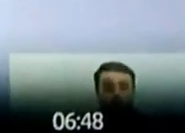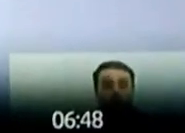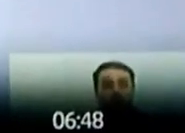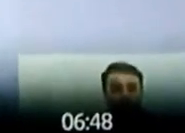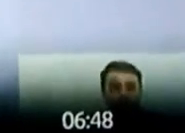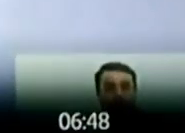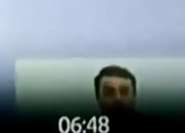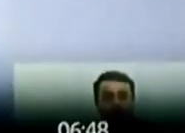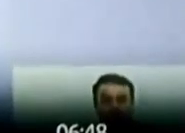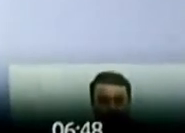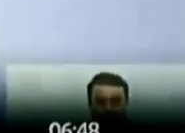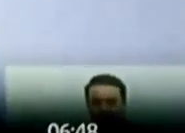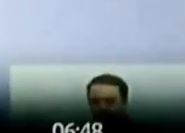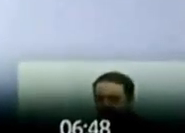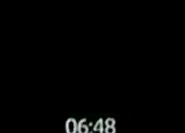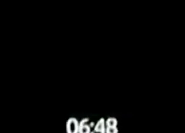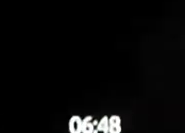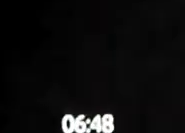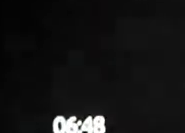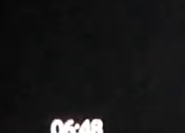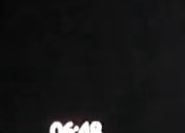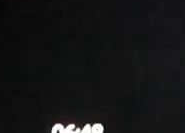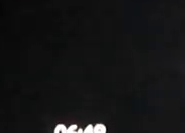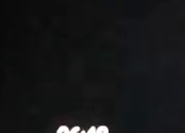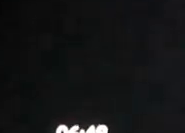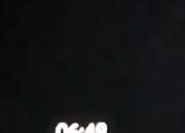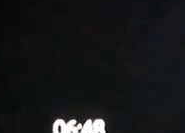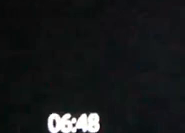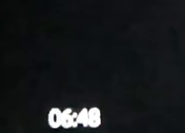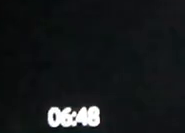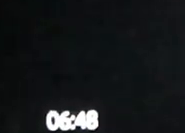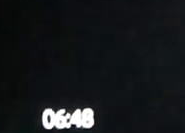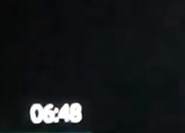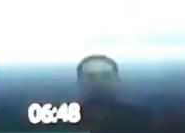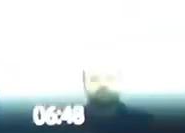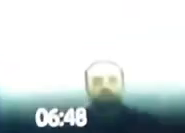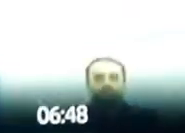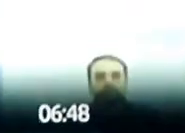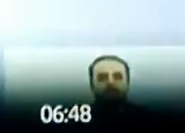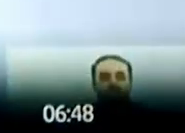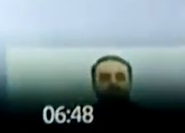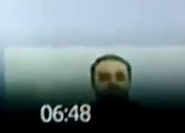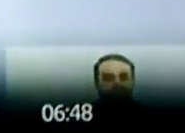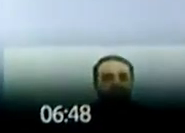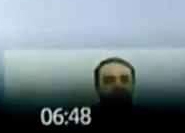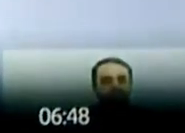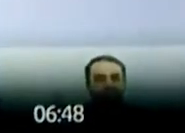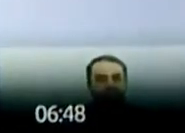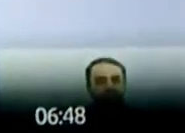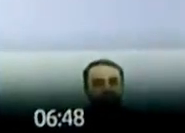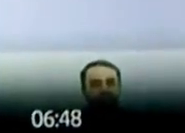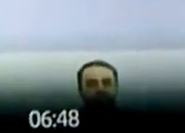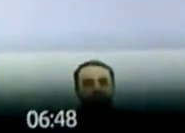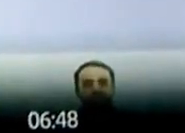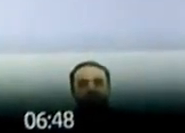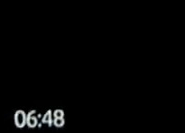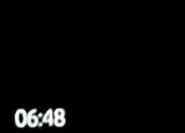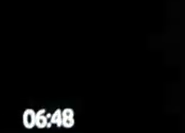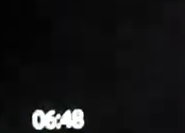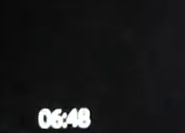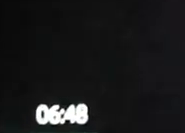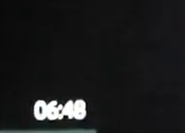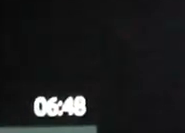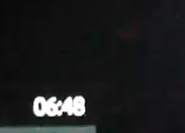impuestos municipales que pagamos como contribuyentes. Hoy es el día en que podemos